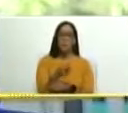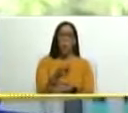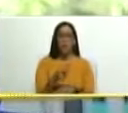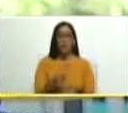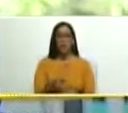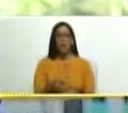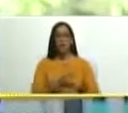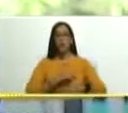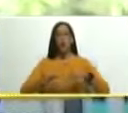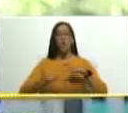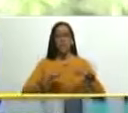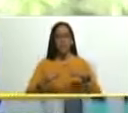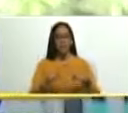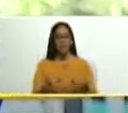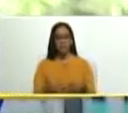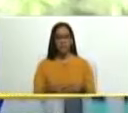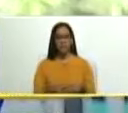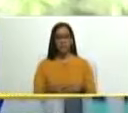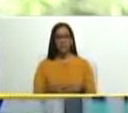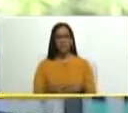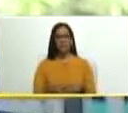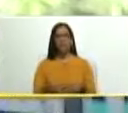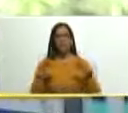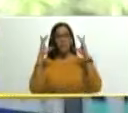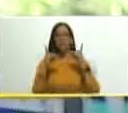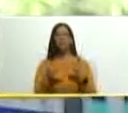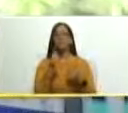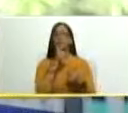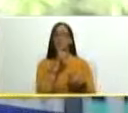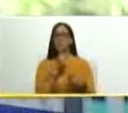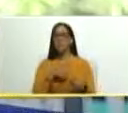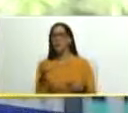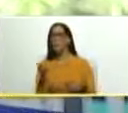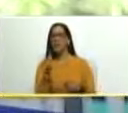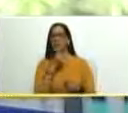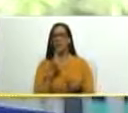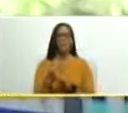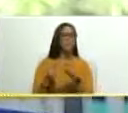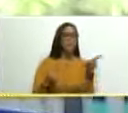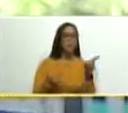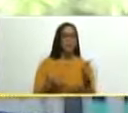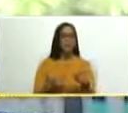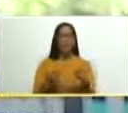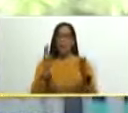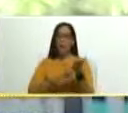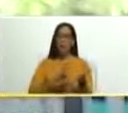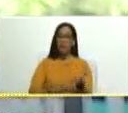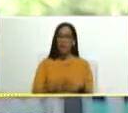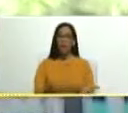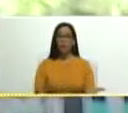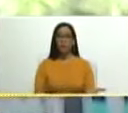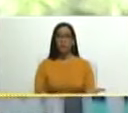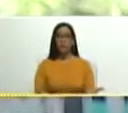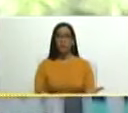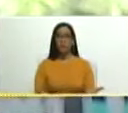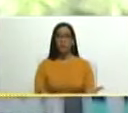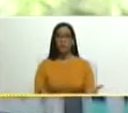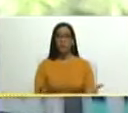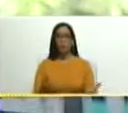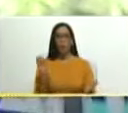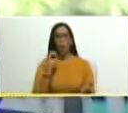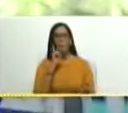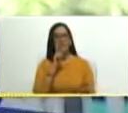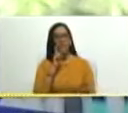sus órdenes, determinan quién va para acá, quién va para allá. Esa es la verdad. ¿O